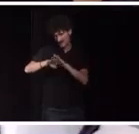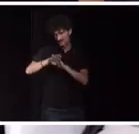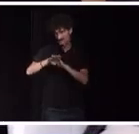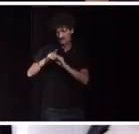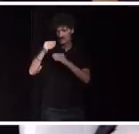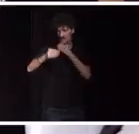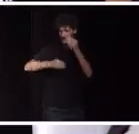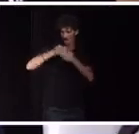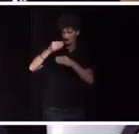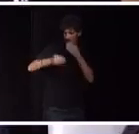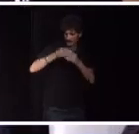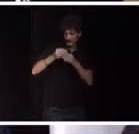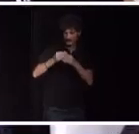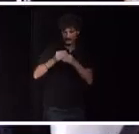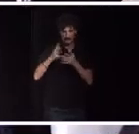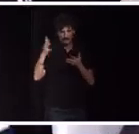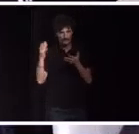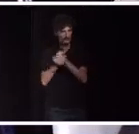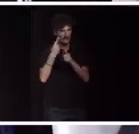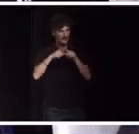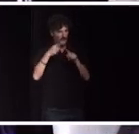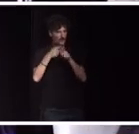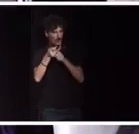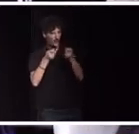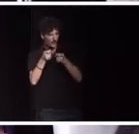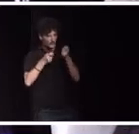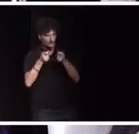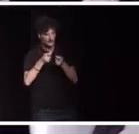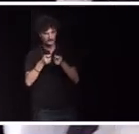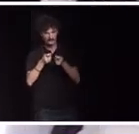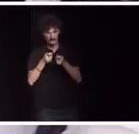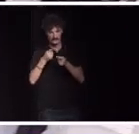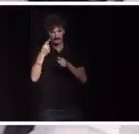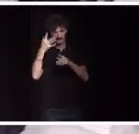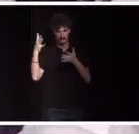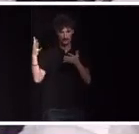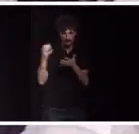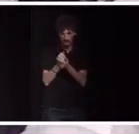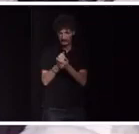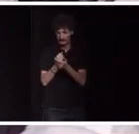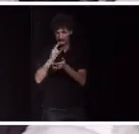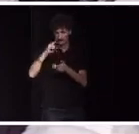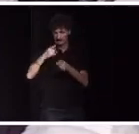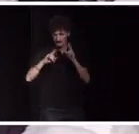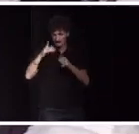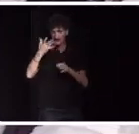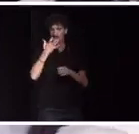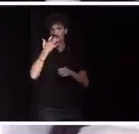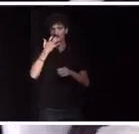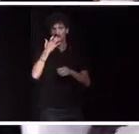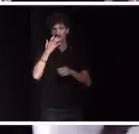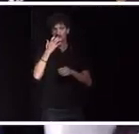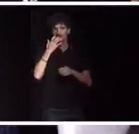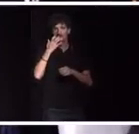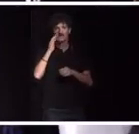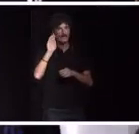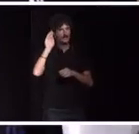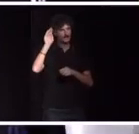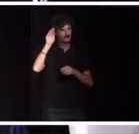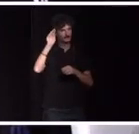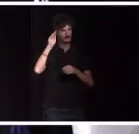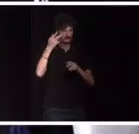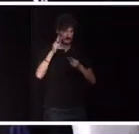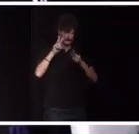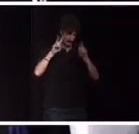utilizando todos los instrumentos que controlan, que están de su mano, ya sea la monarquía, el Consejo General